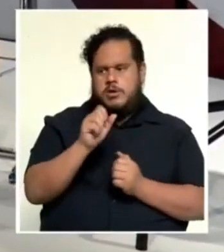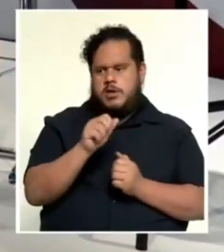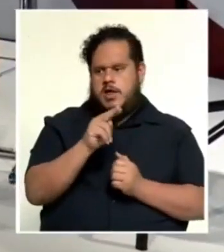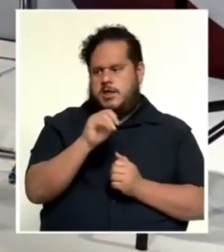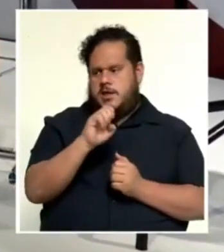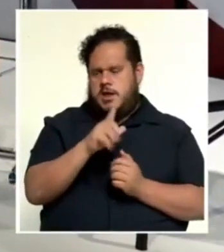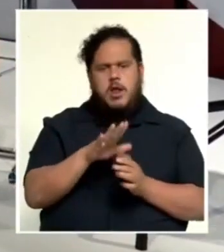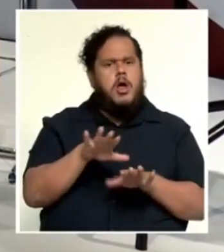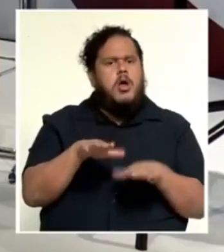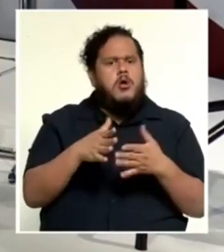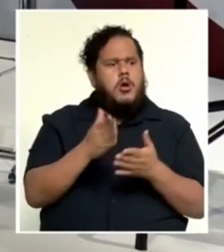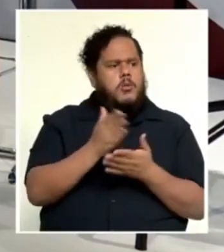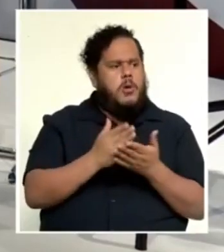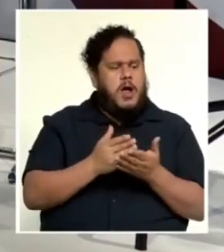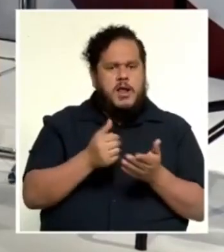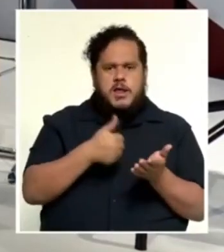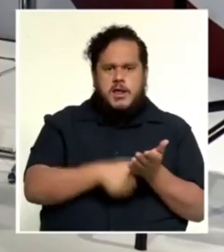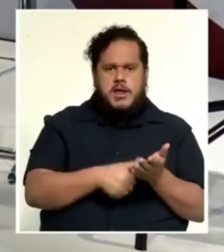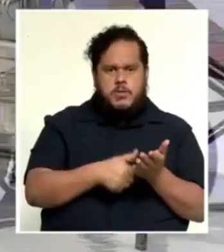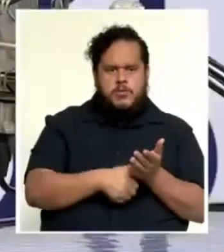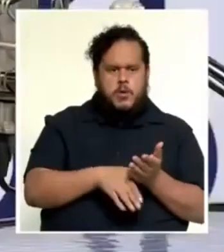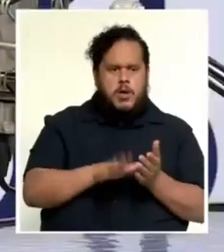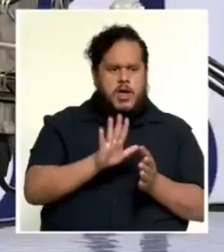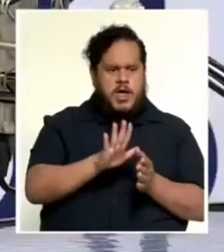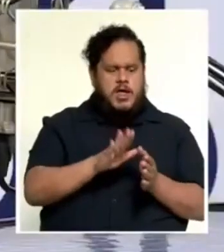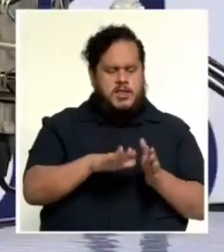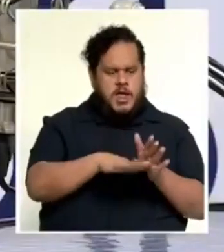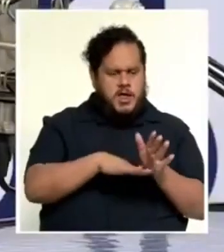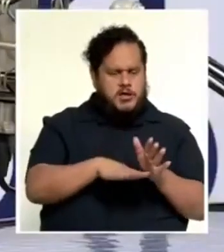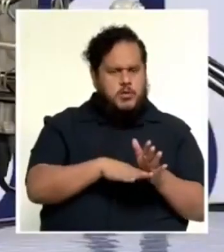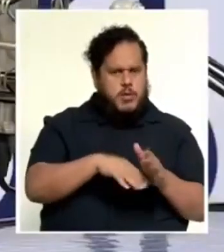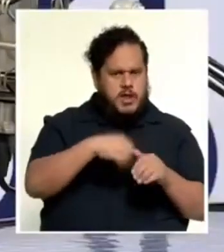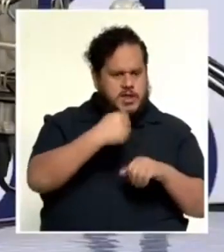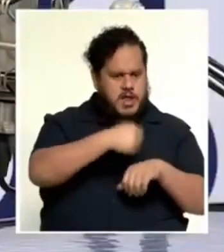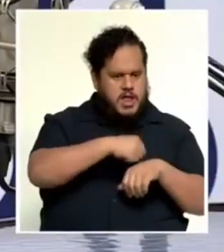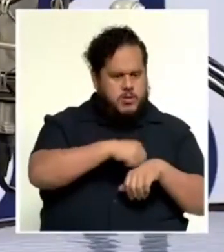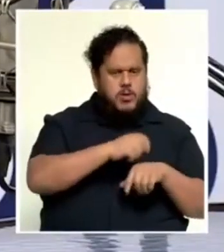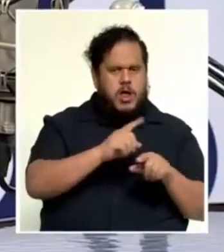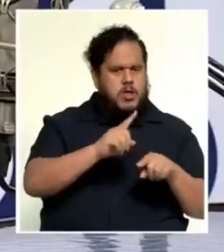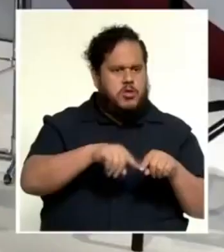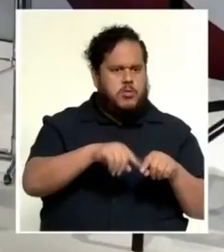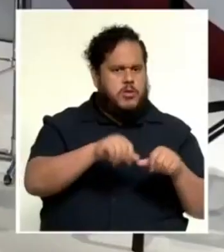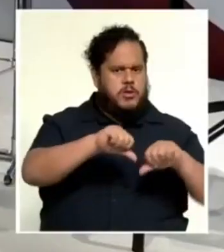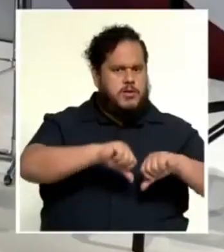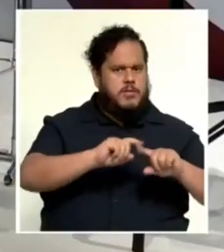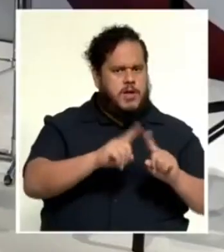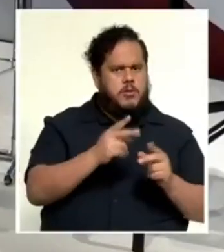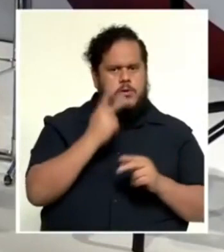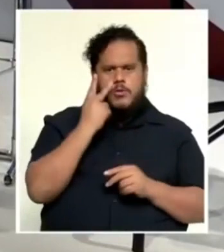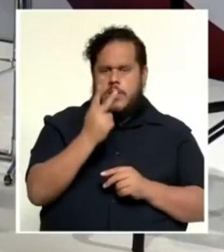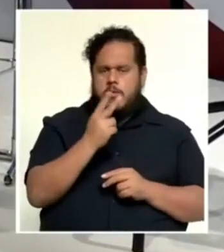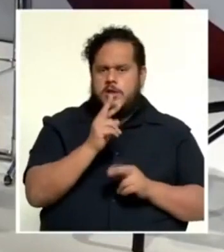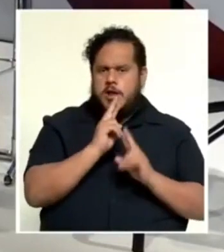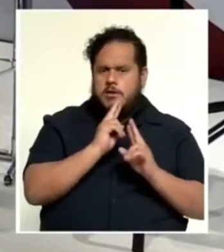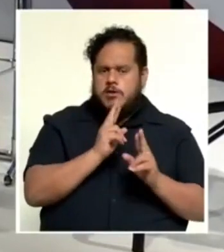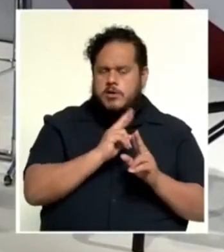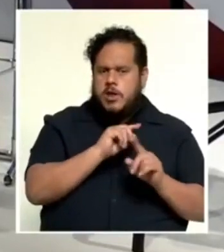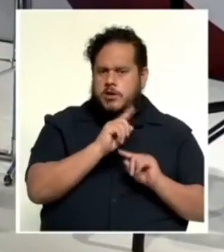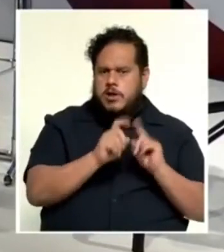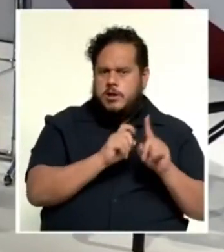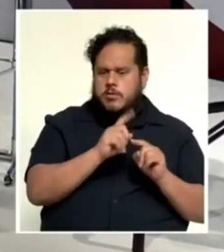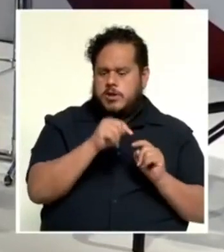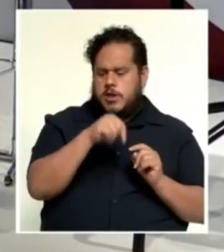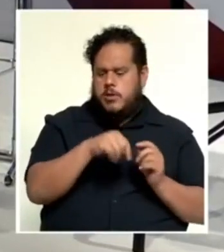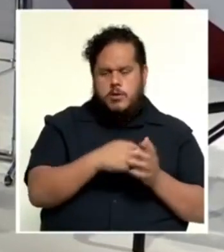que votó, porque dice, no, esta es tu base dura, de ahí no puedes perder. Pero cuando vemos el resultado de la encuesta